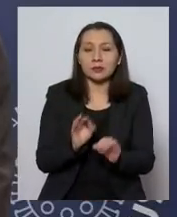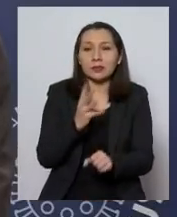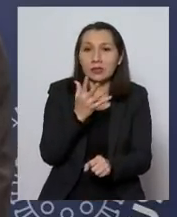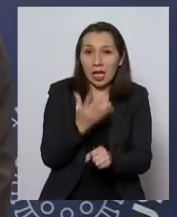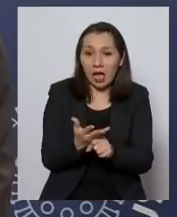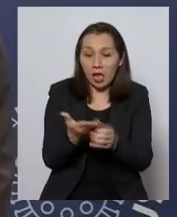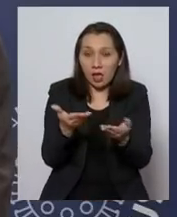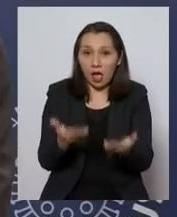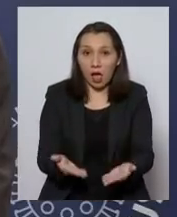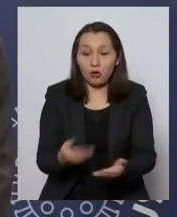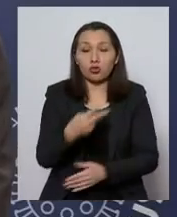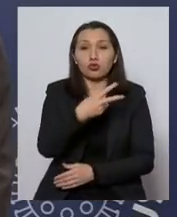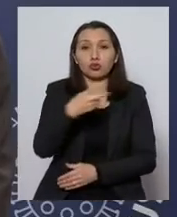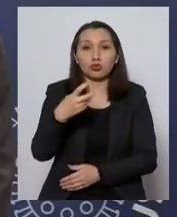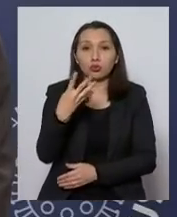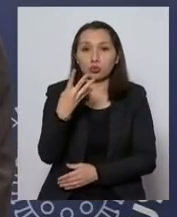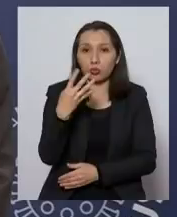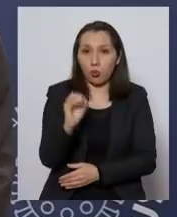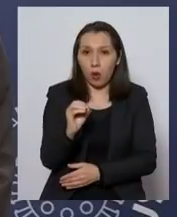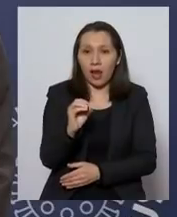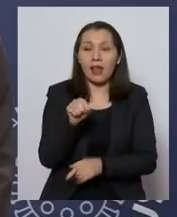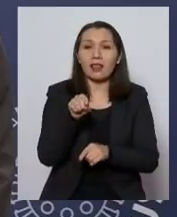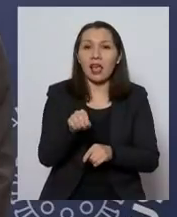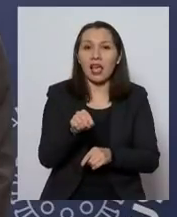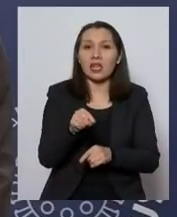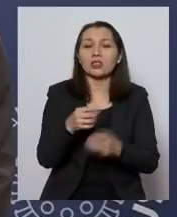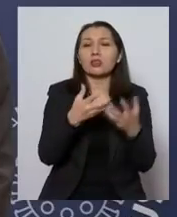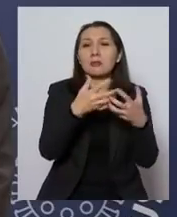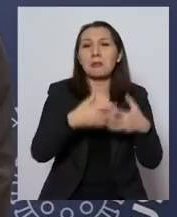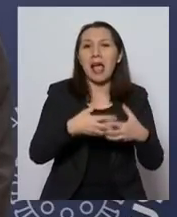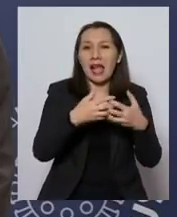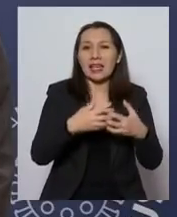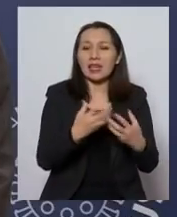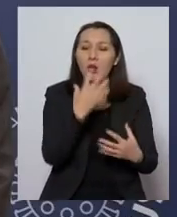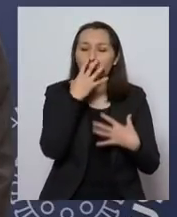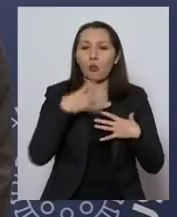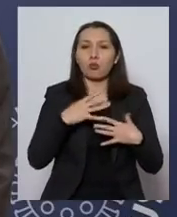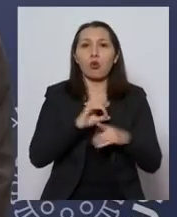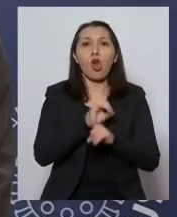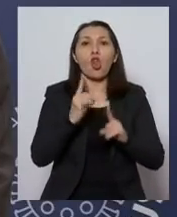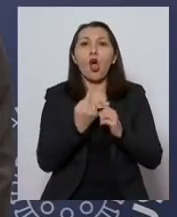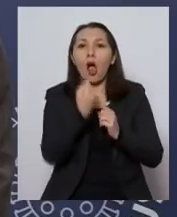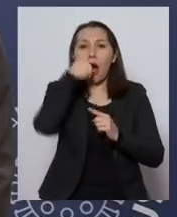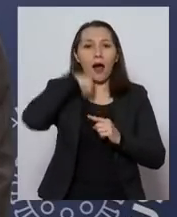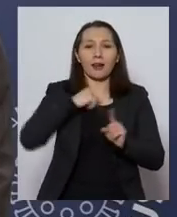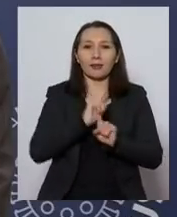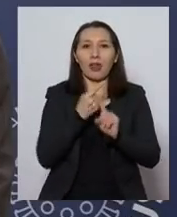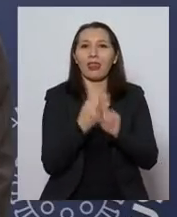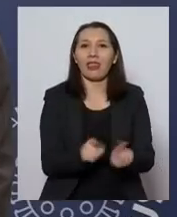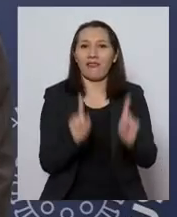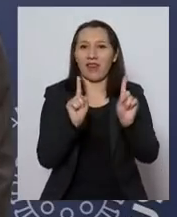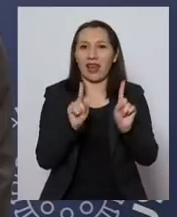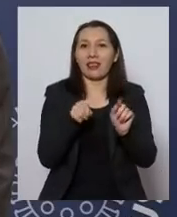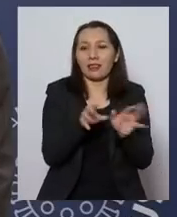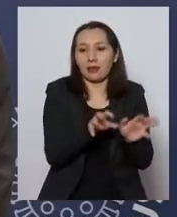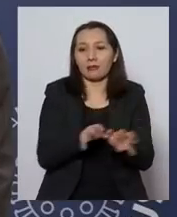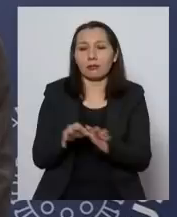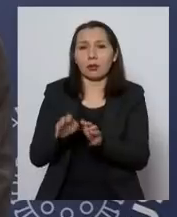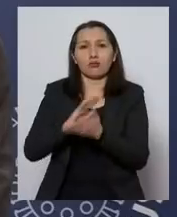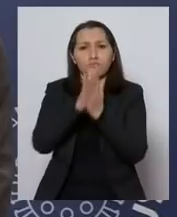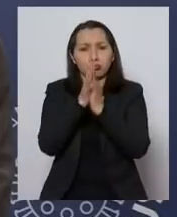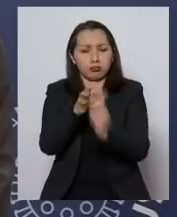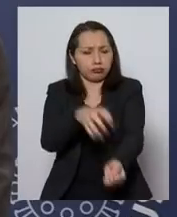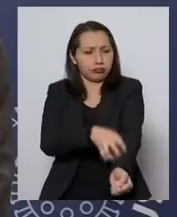Tenemos en este momento 240 de estos respiradores no invasivos dispuestos ya en todo